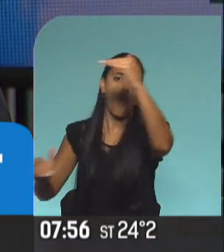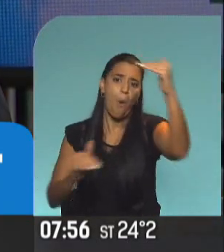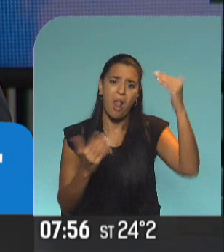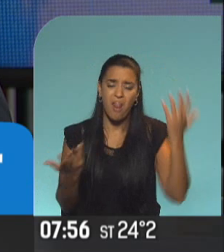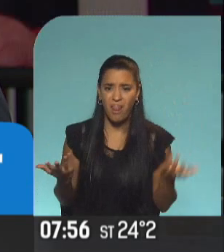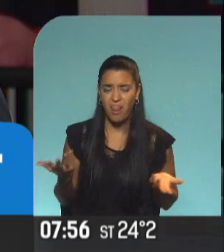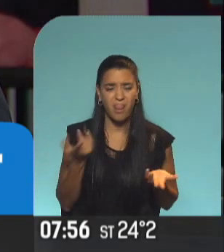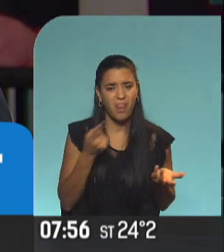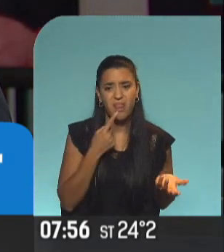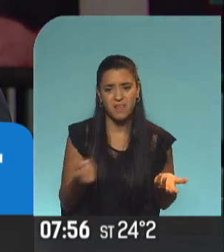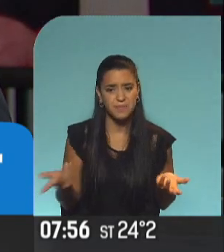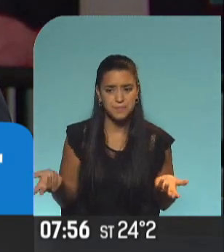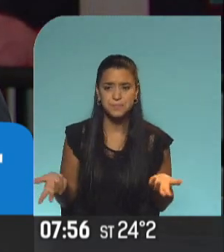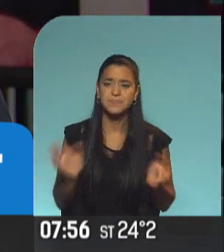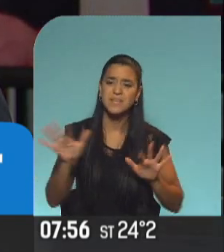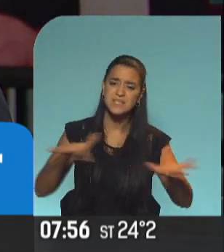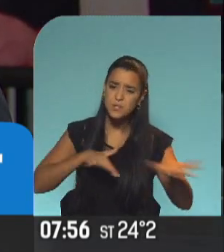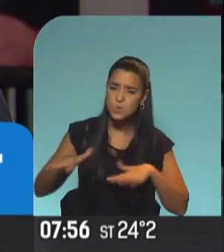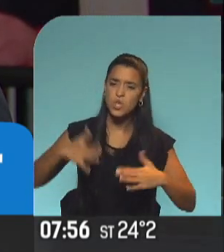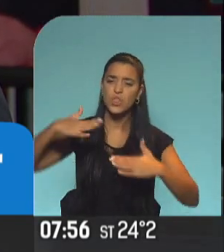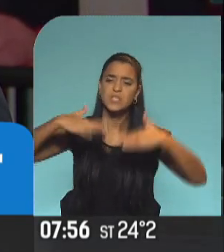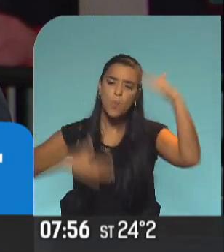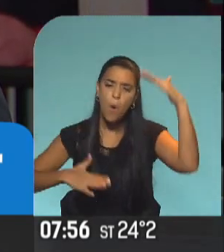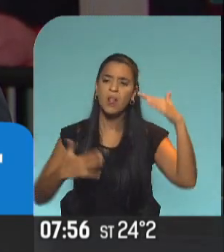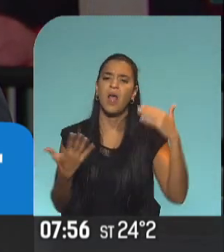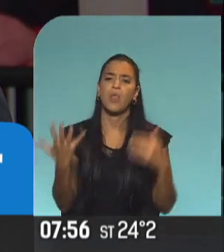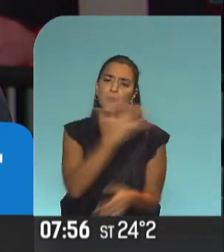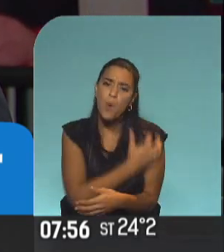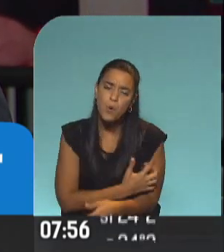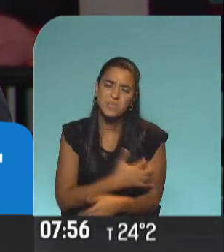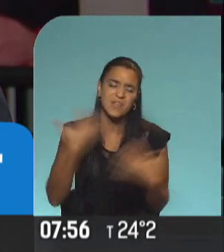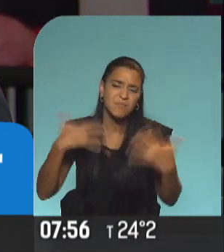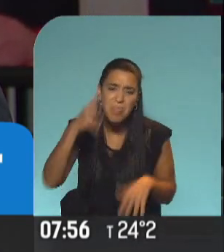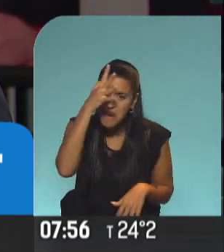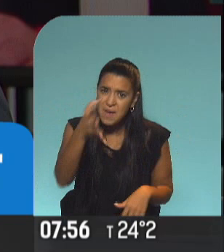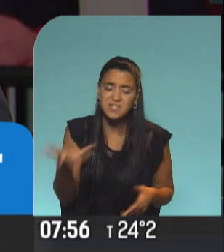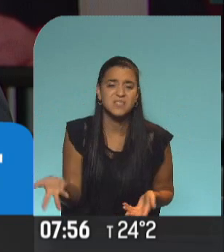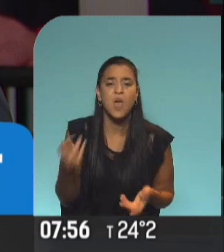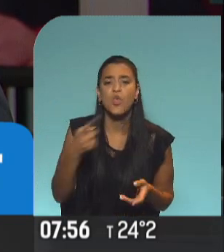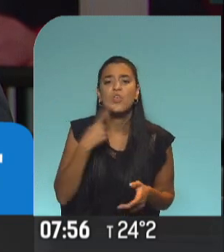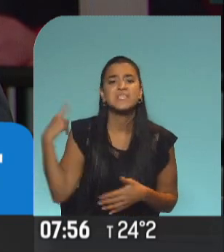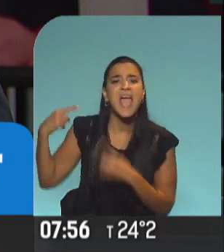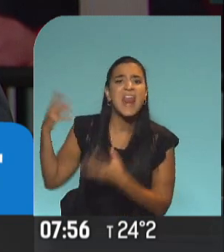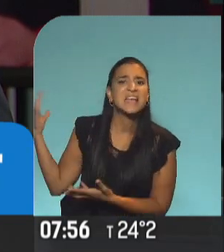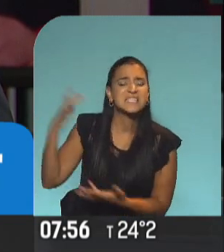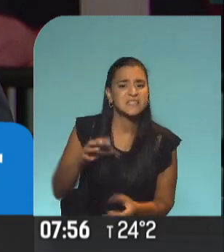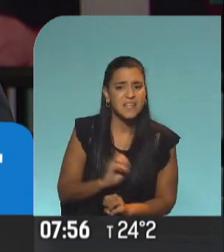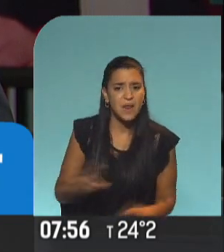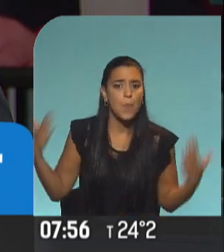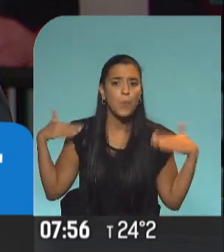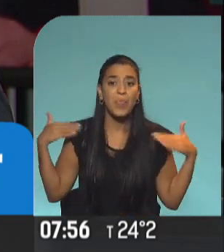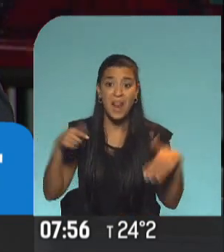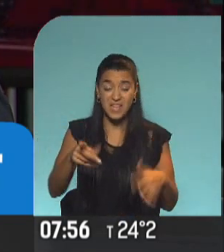promueve claramente situaciones de desigualdad y de pobreza como ninguna otra. Ha tenido una herencia muy pesada. Después de Vidal,